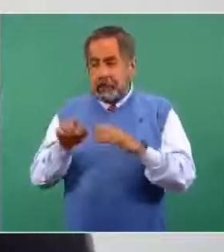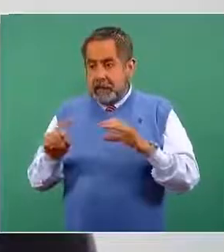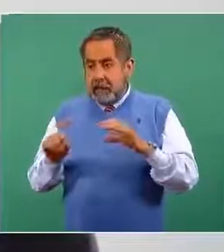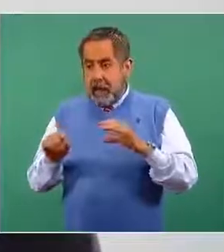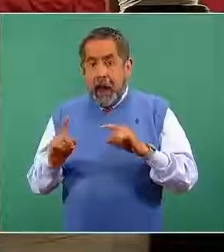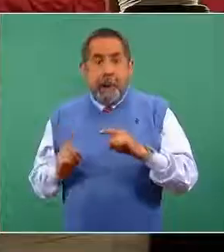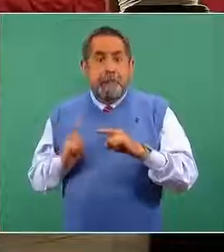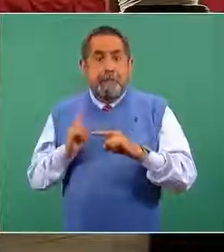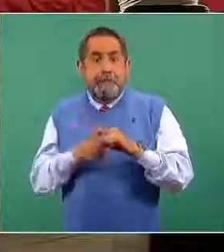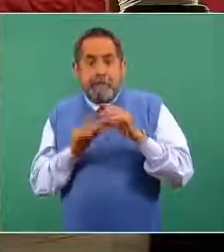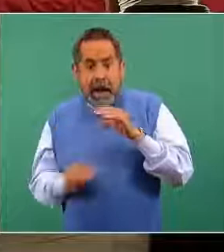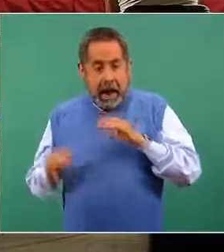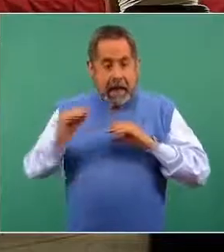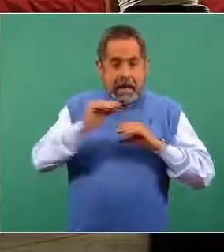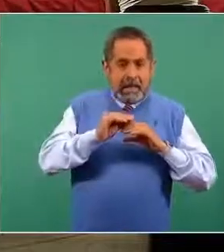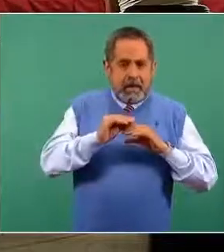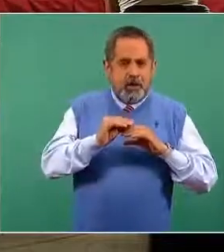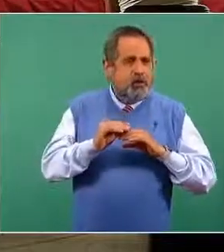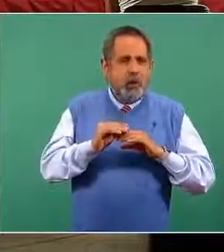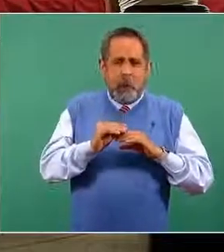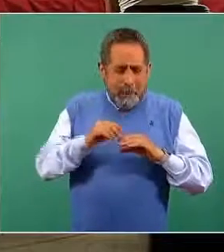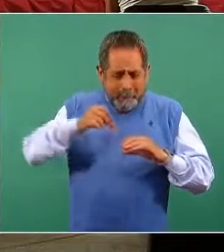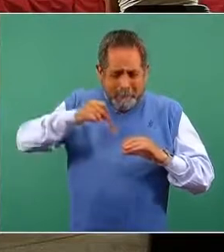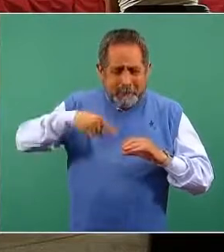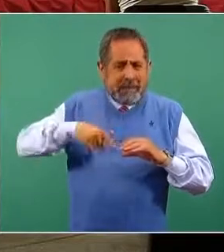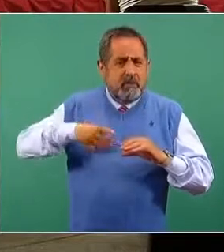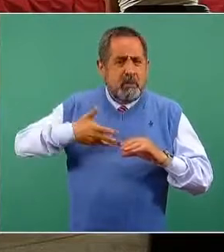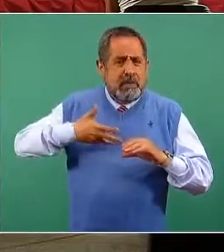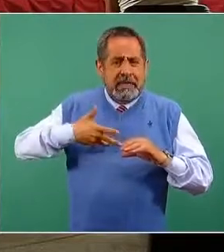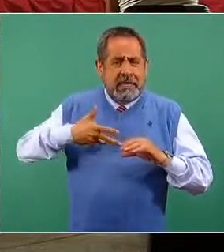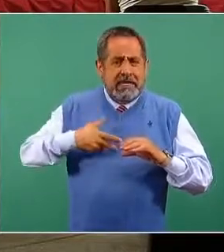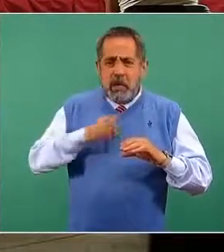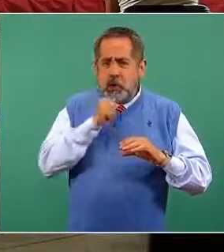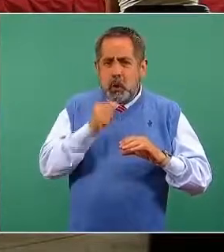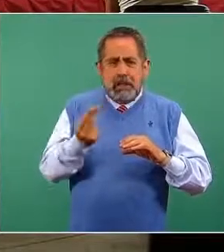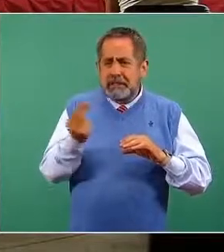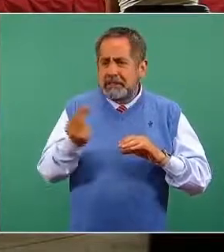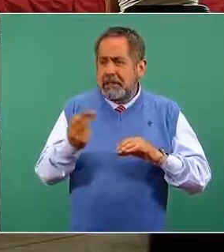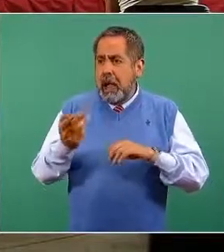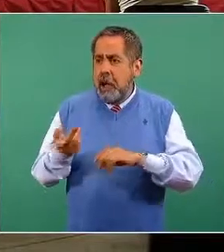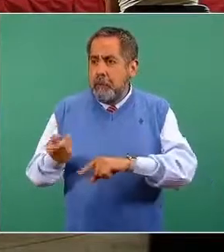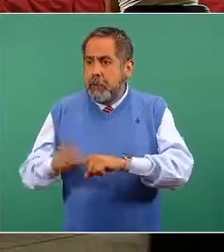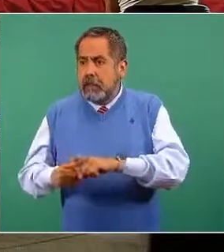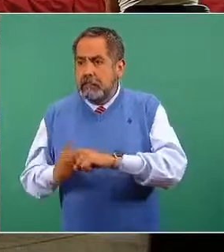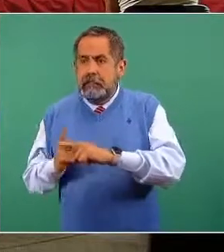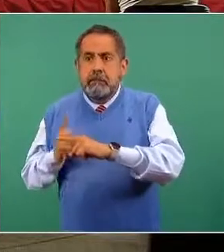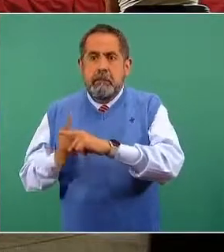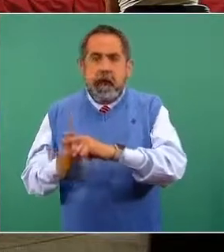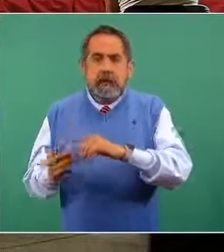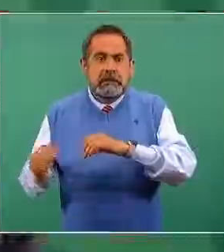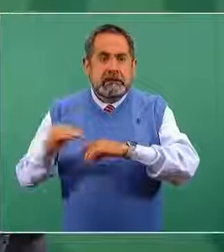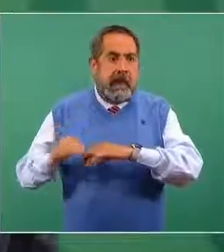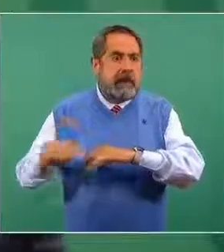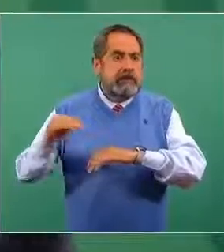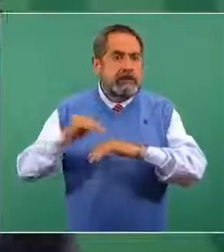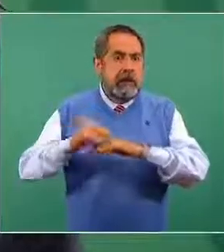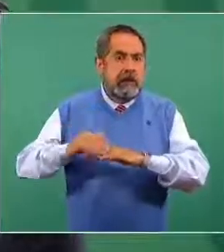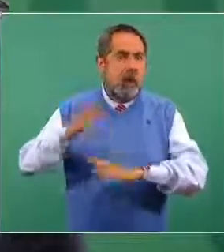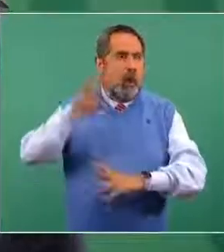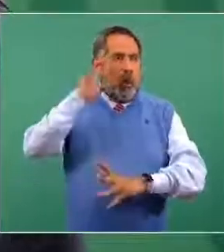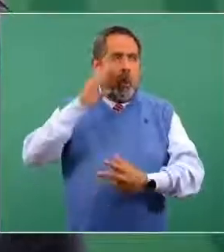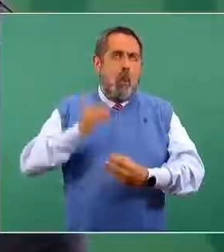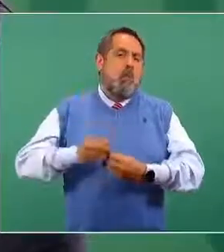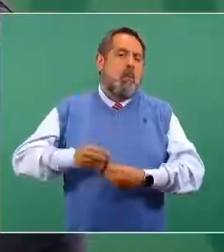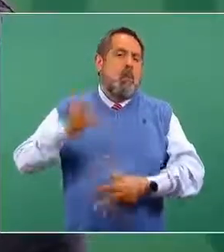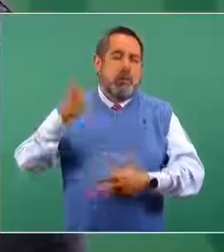vuelven a sumar a los números de este exceso potencial por COVID, lo cual también es incorrecto, porque los